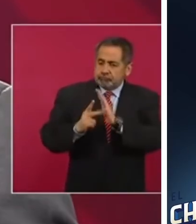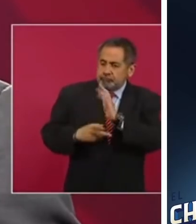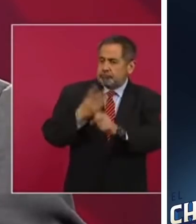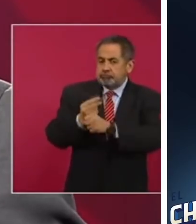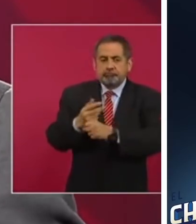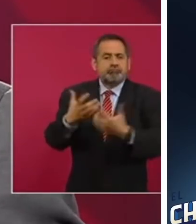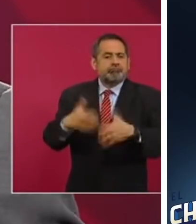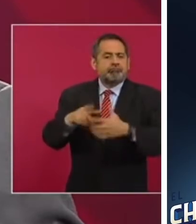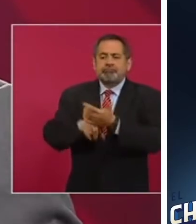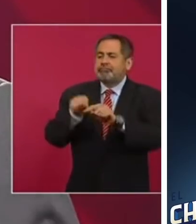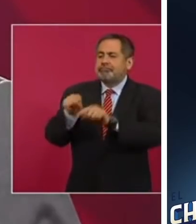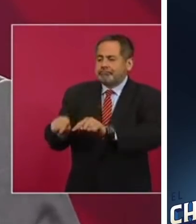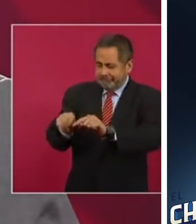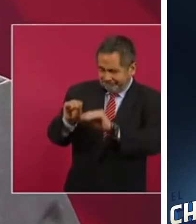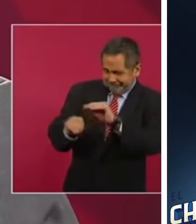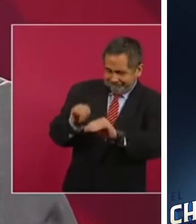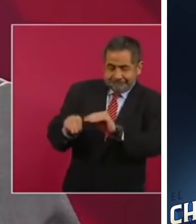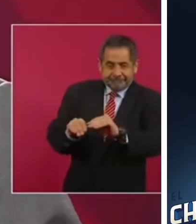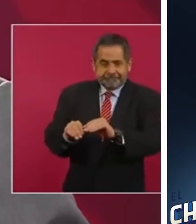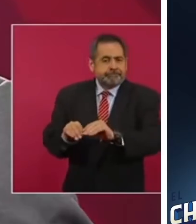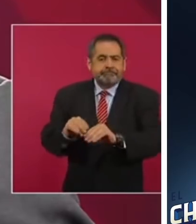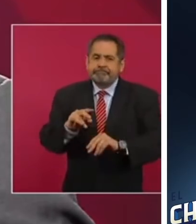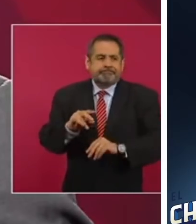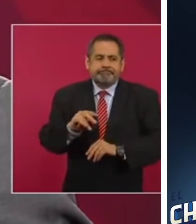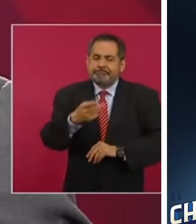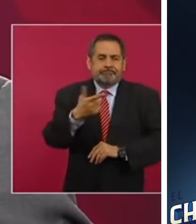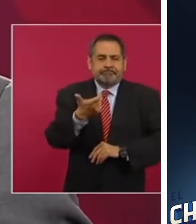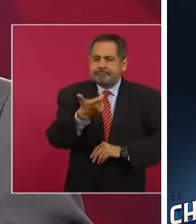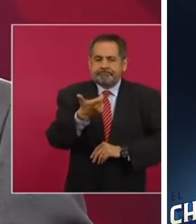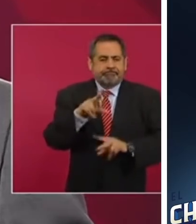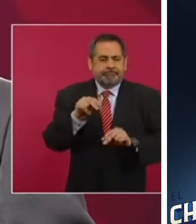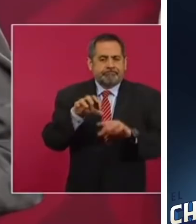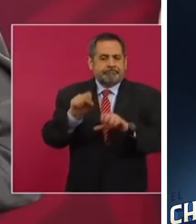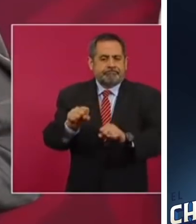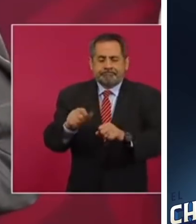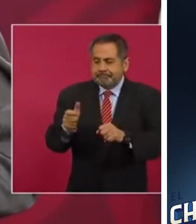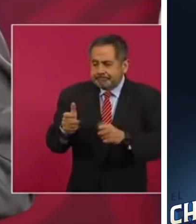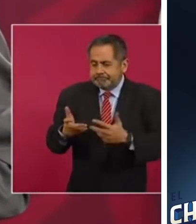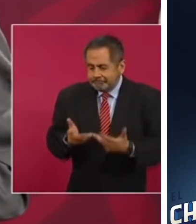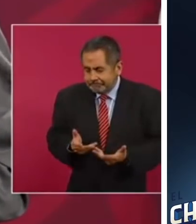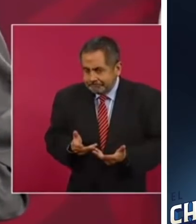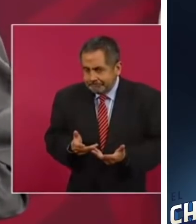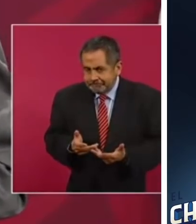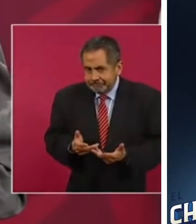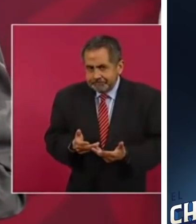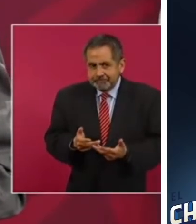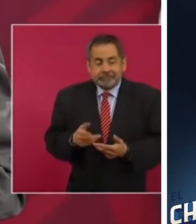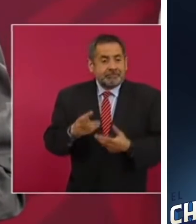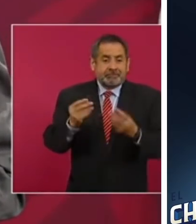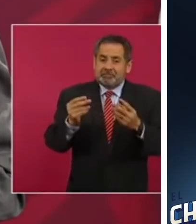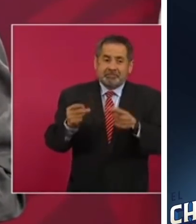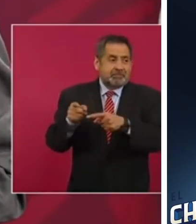rehabilitar las plantas de fertilizantes, pero no nos va a alcanzar. O sea, es mucho el